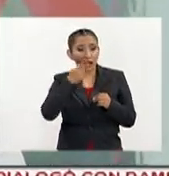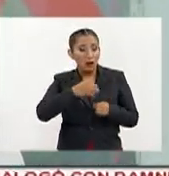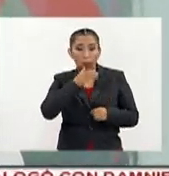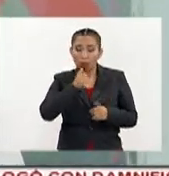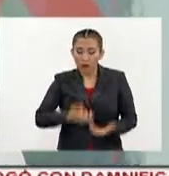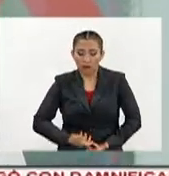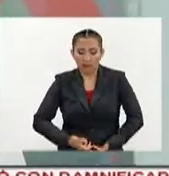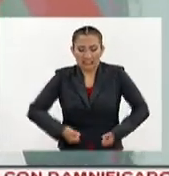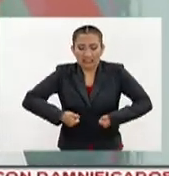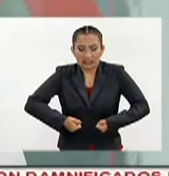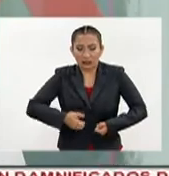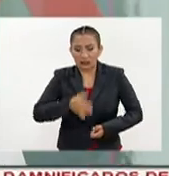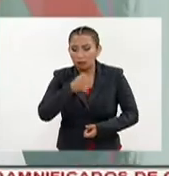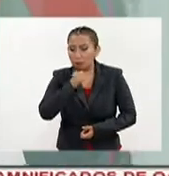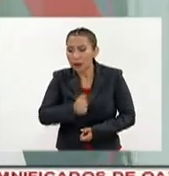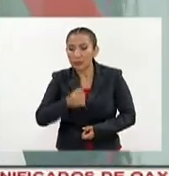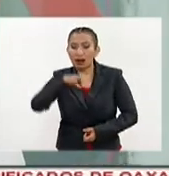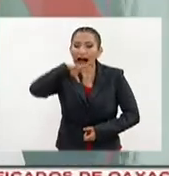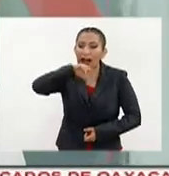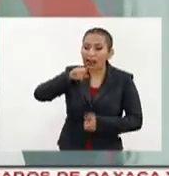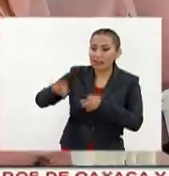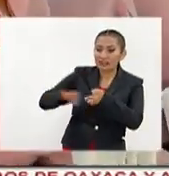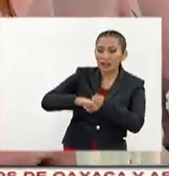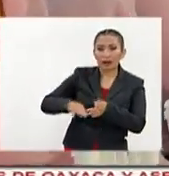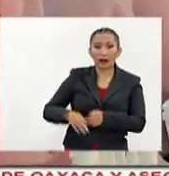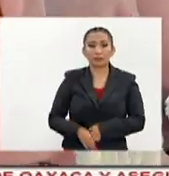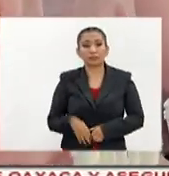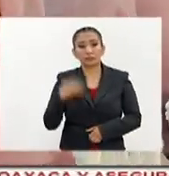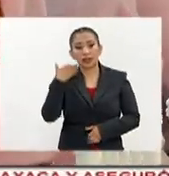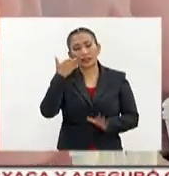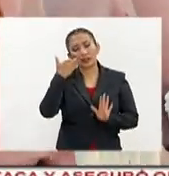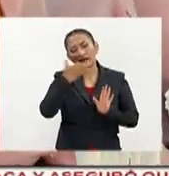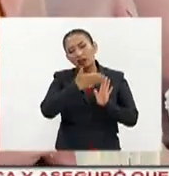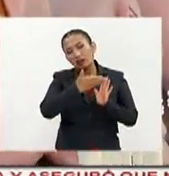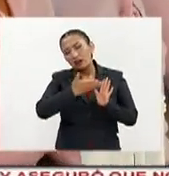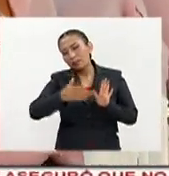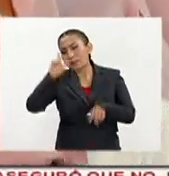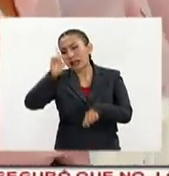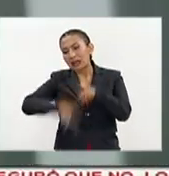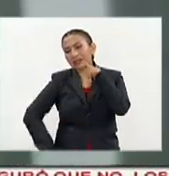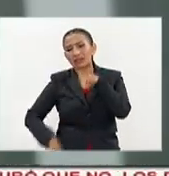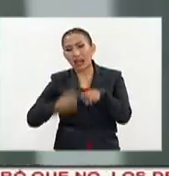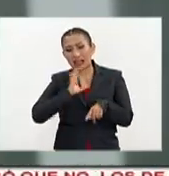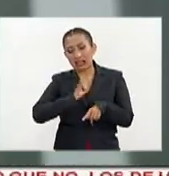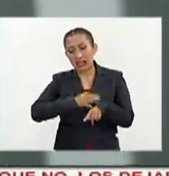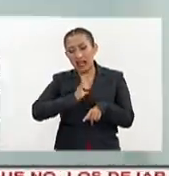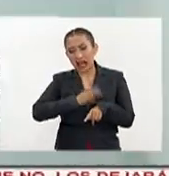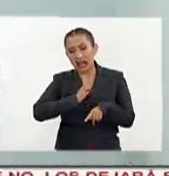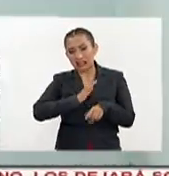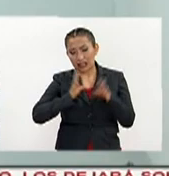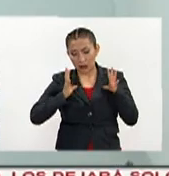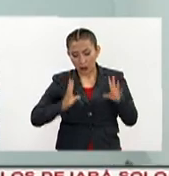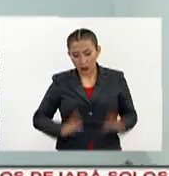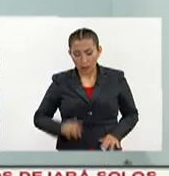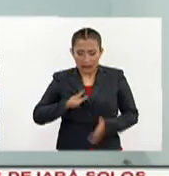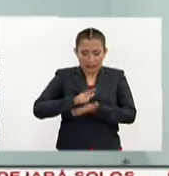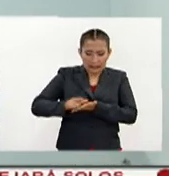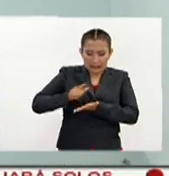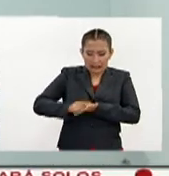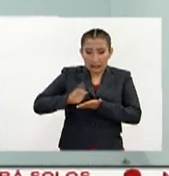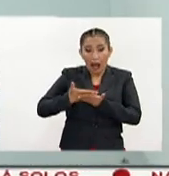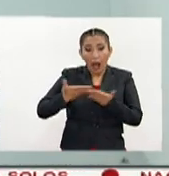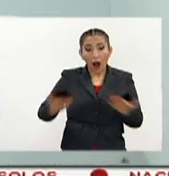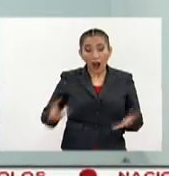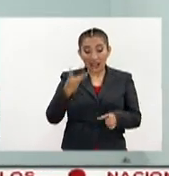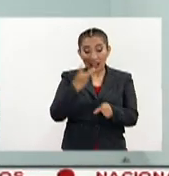cargar, que no puedo estar en lo caliente. En su largo camino para erradicar las células cancerígenas de su cuerpo, ahora son parte